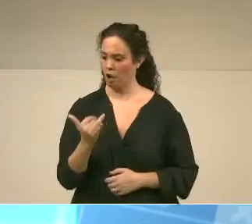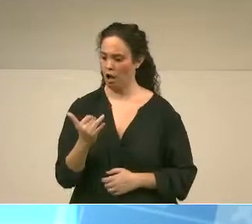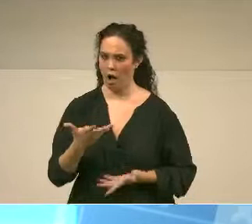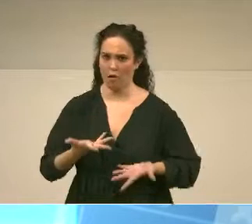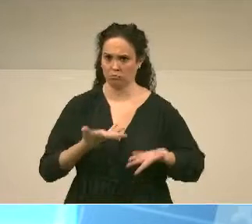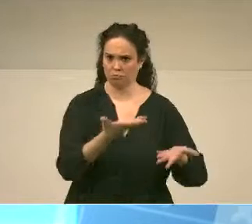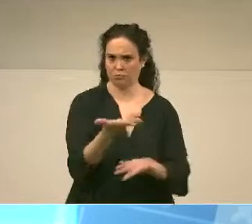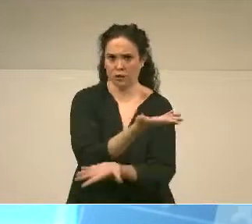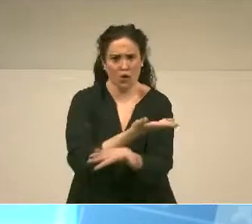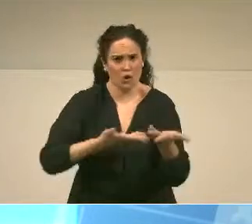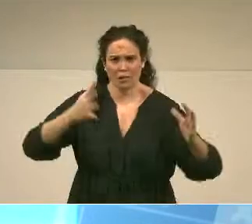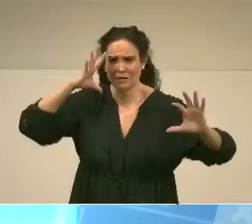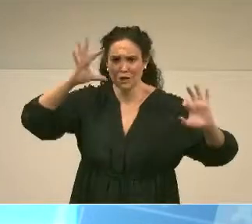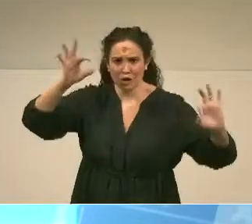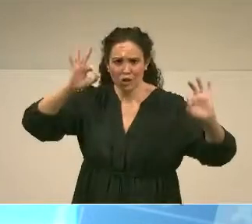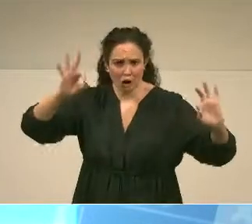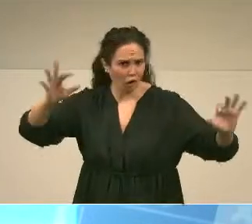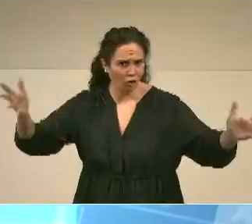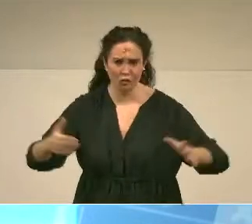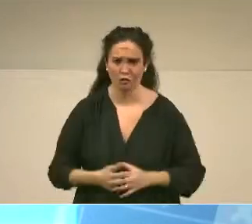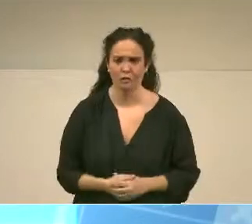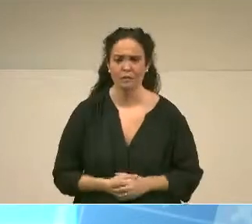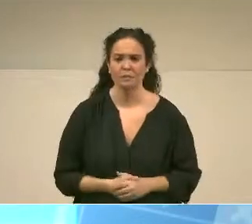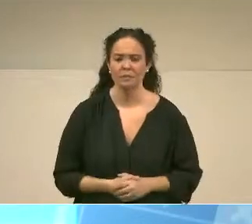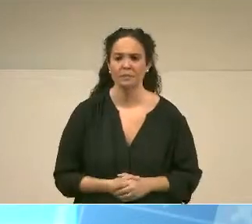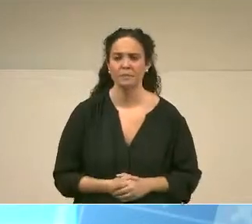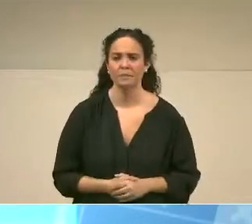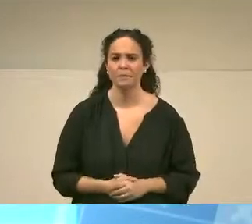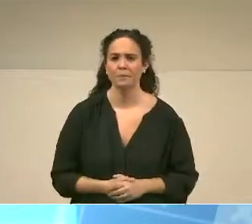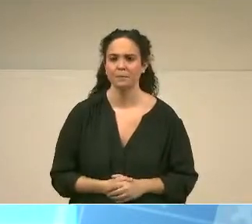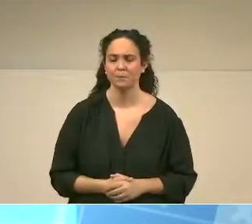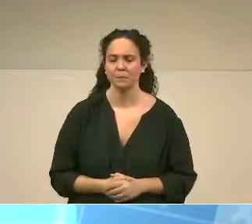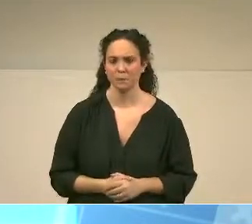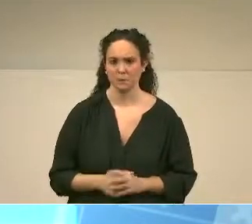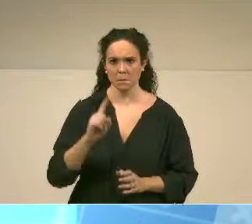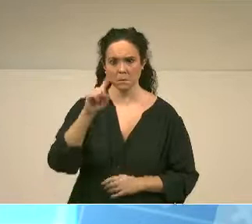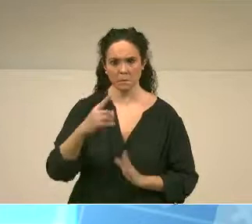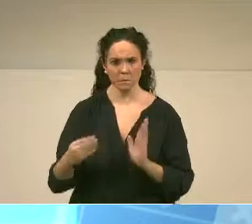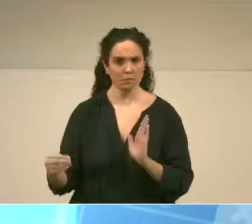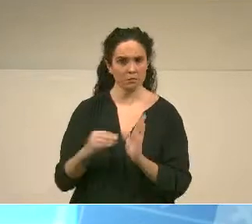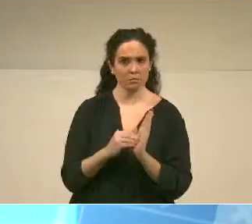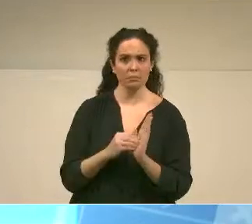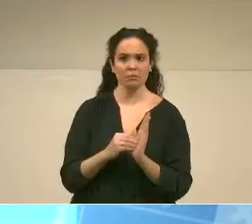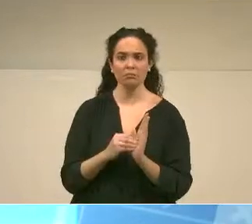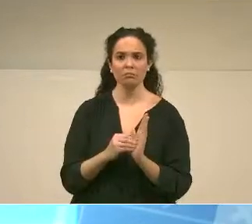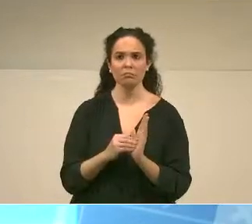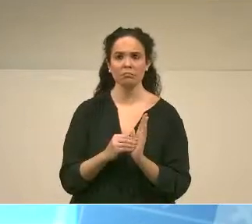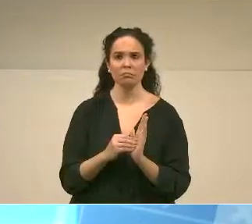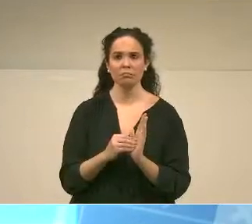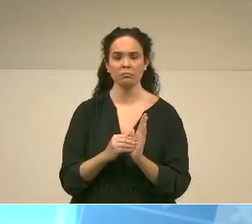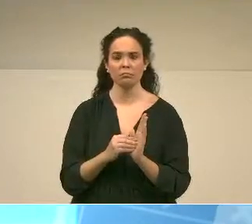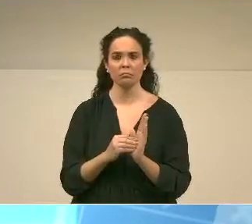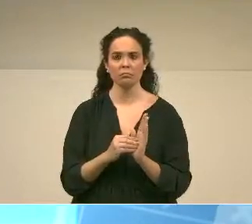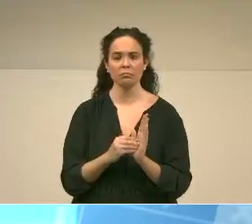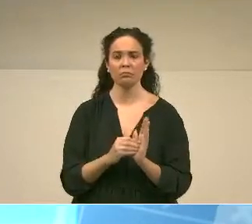ser de otra manera, estamos a su disposición. Y además podemos garantizar que podemos hacer eso con